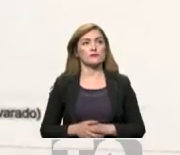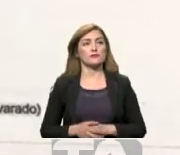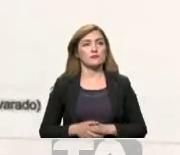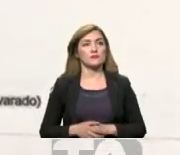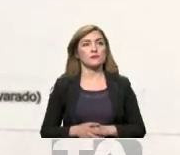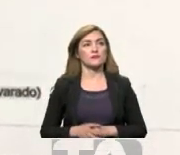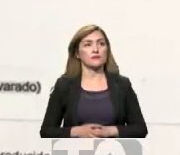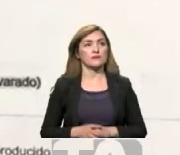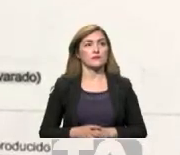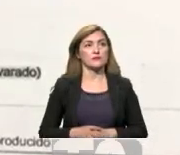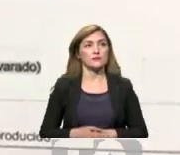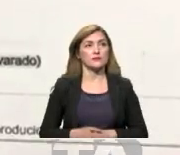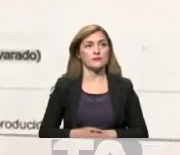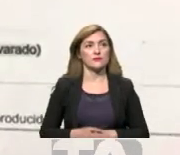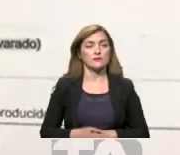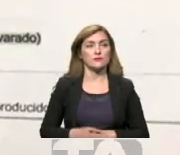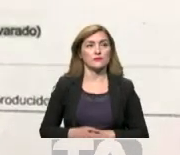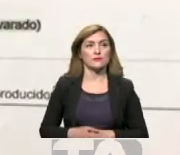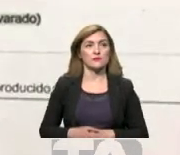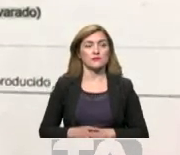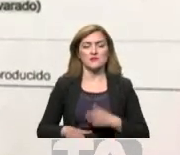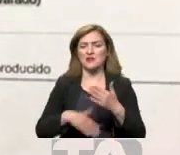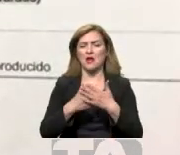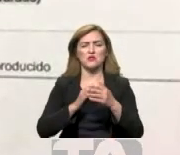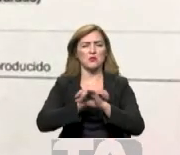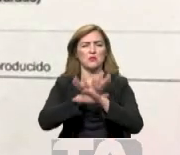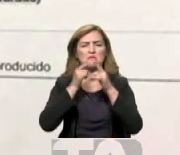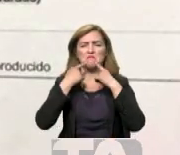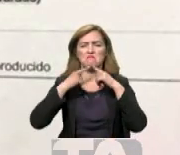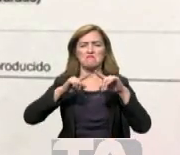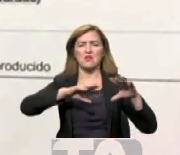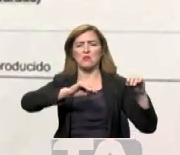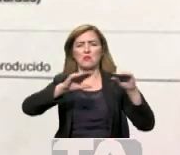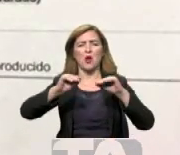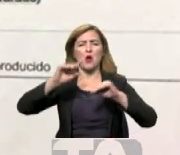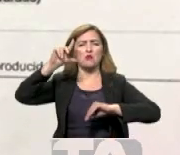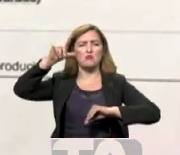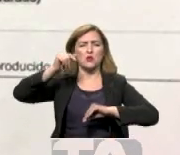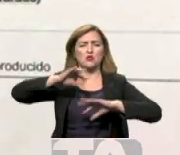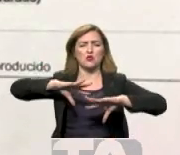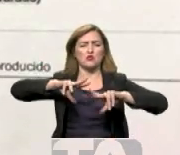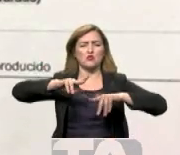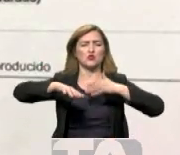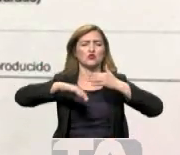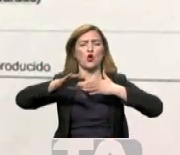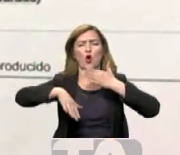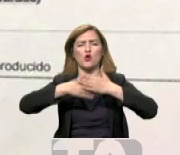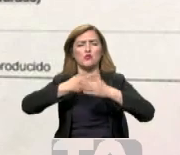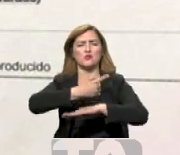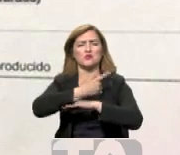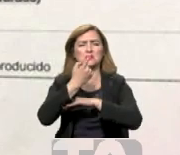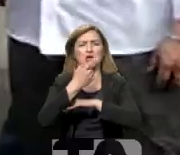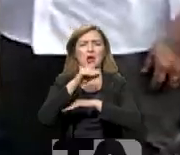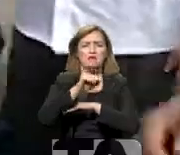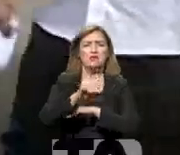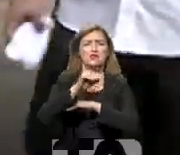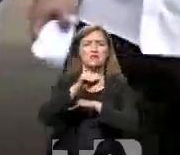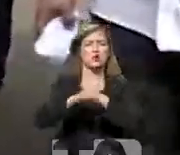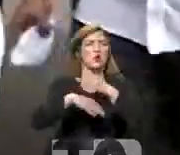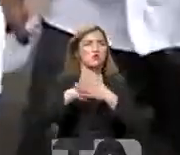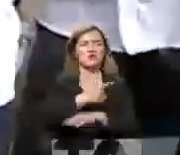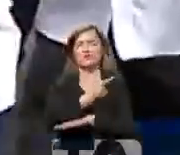ya posicionaron el escenario que nuestro gobierno fue corrupto. ¿Todos los días hablan del tema o lo advierten?